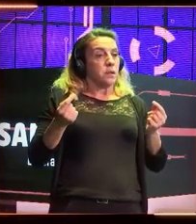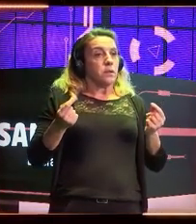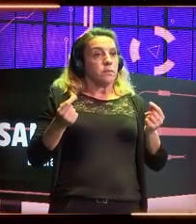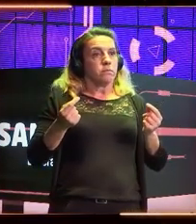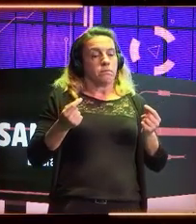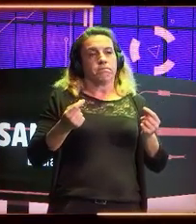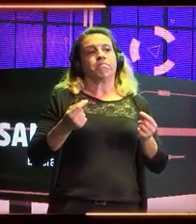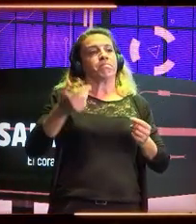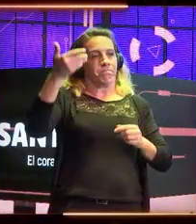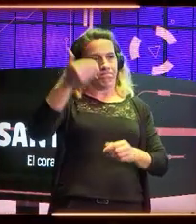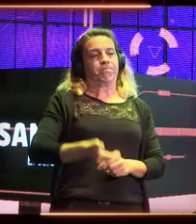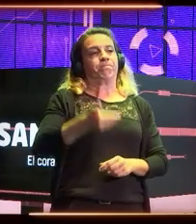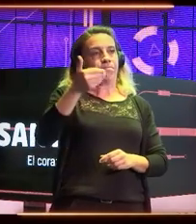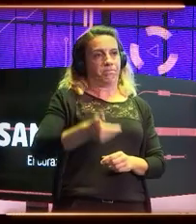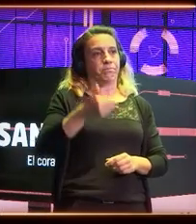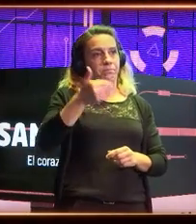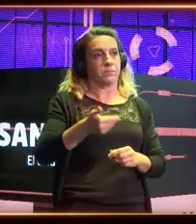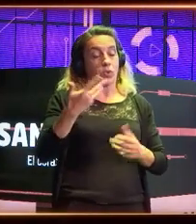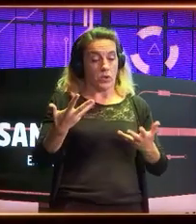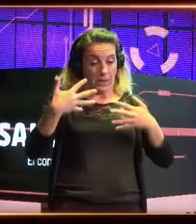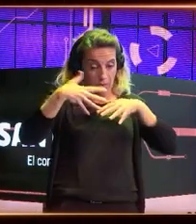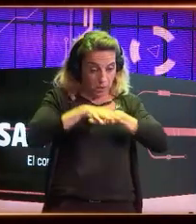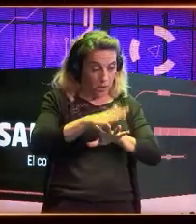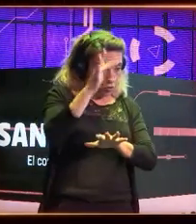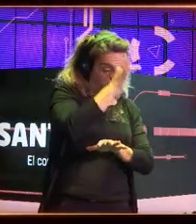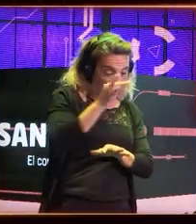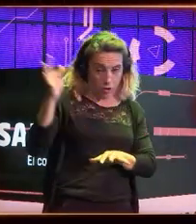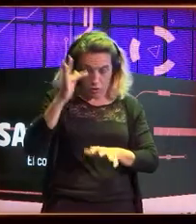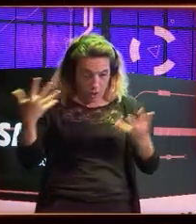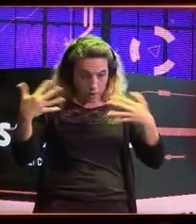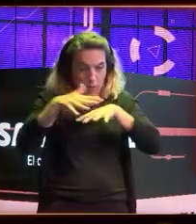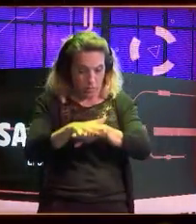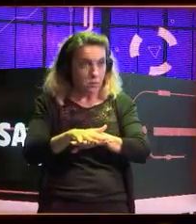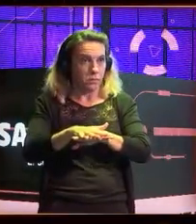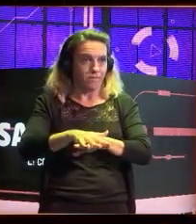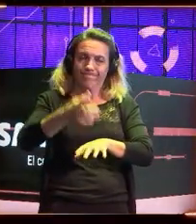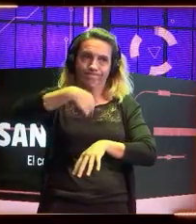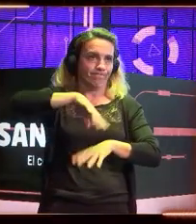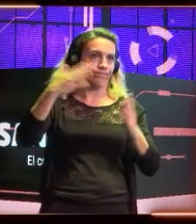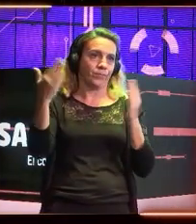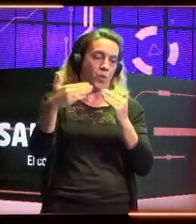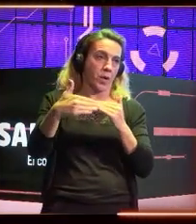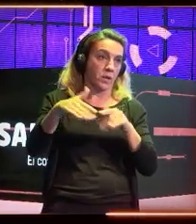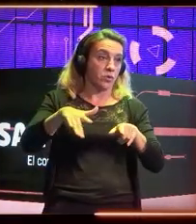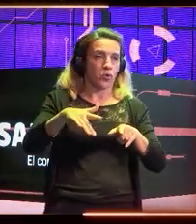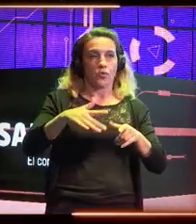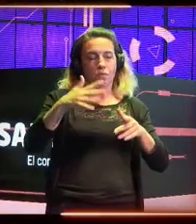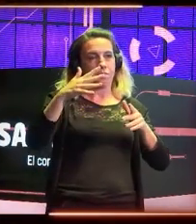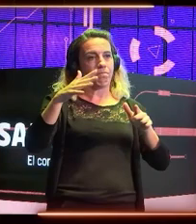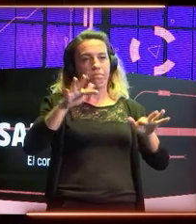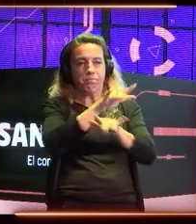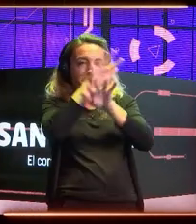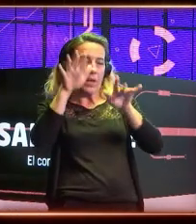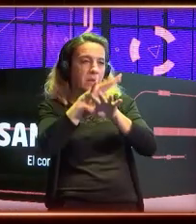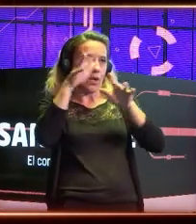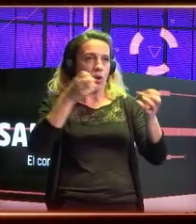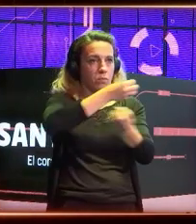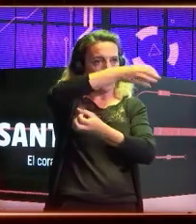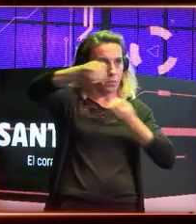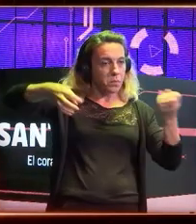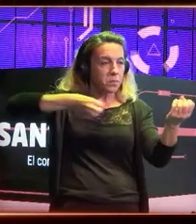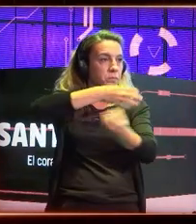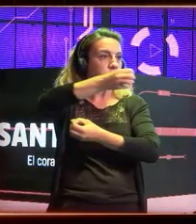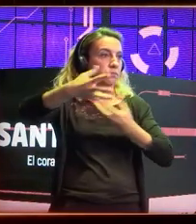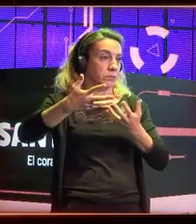relevantes haciendo que se necesite una fusión de estas dos teorías que no tenemos este es uno de los grandes misterios del Cosmos y grandes trabajos como